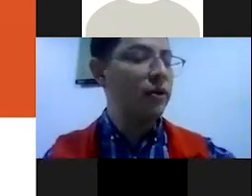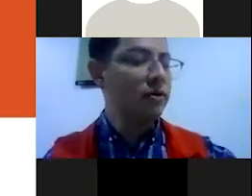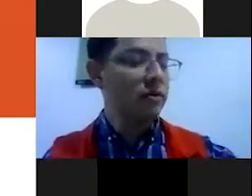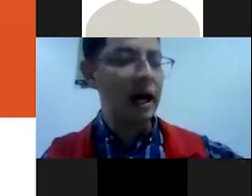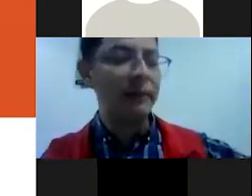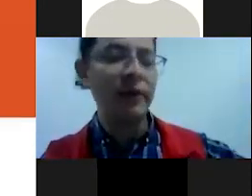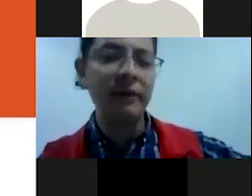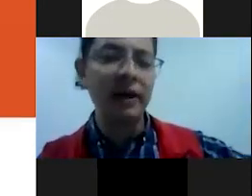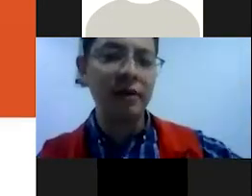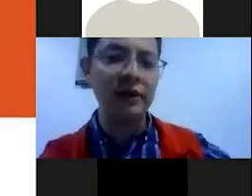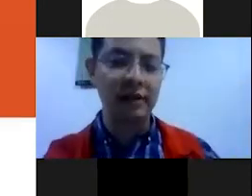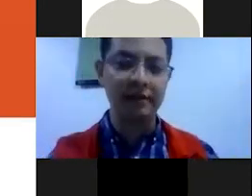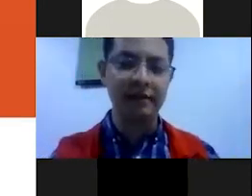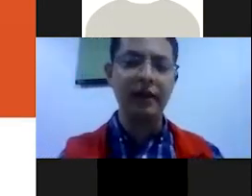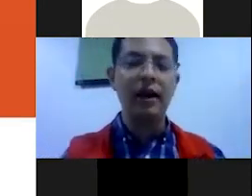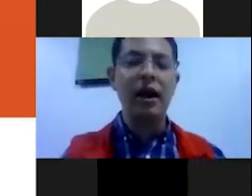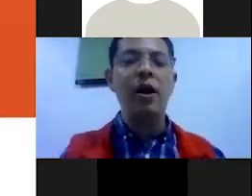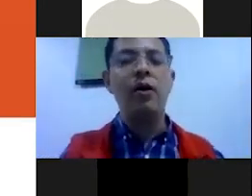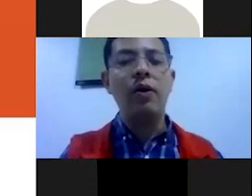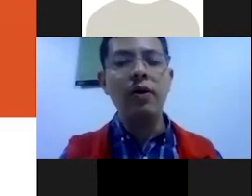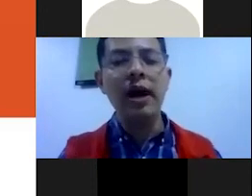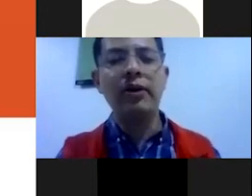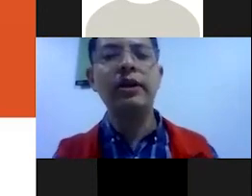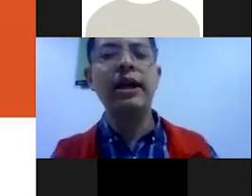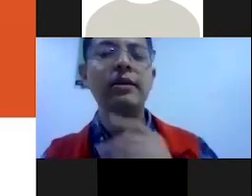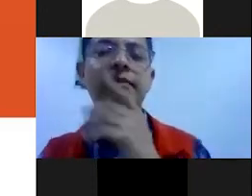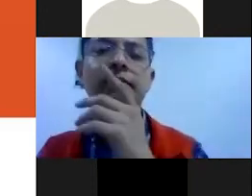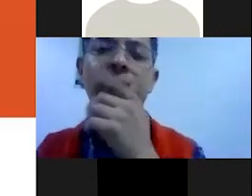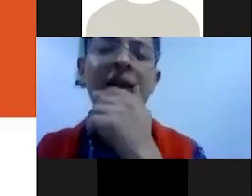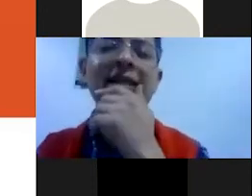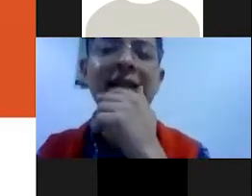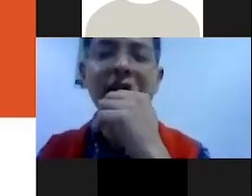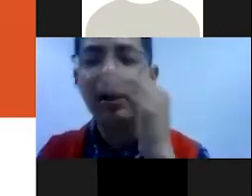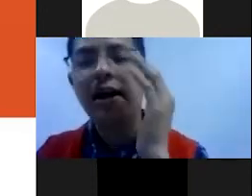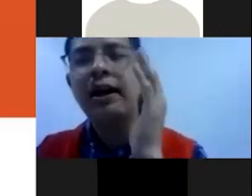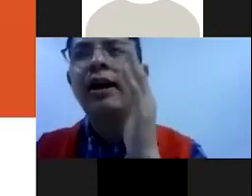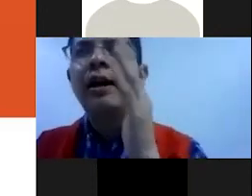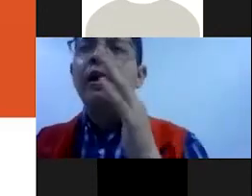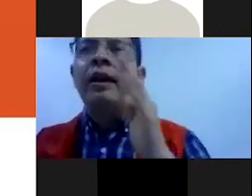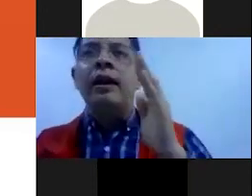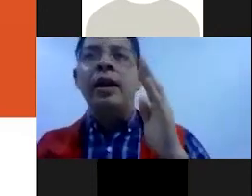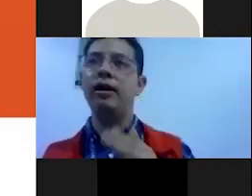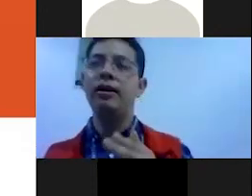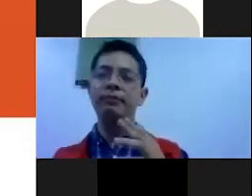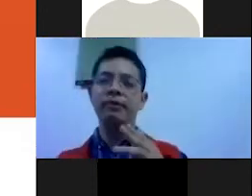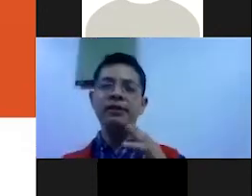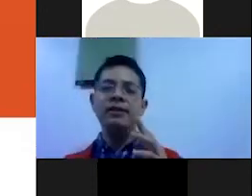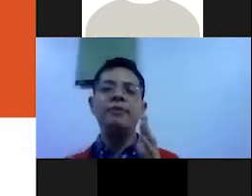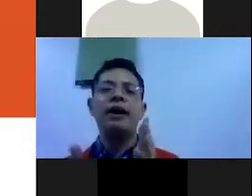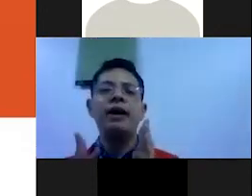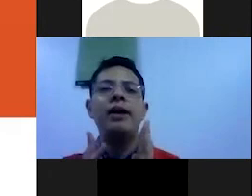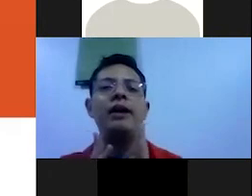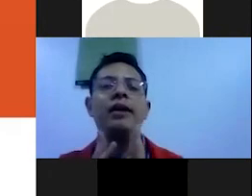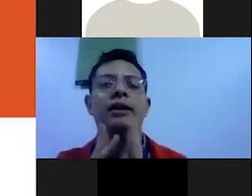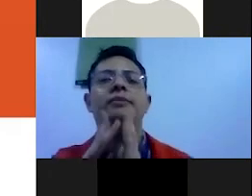ser uno, apoyarme en la superficie. O la otra podría ser, en primera instancia,